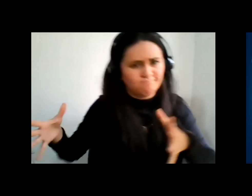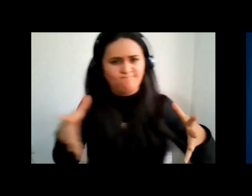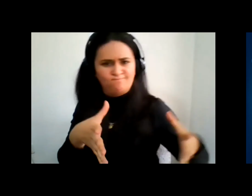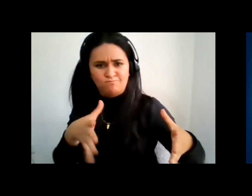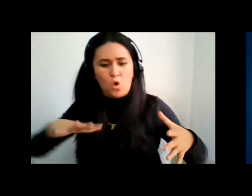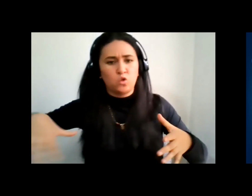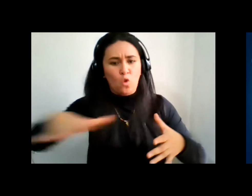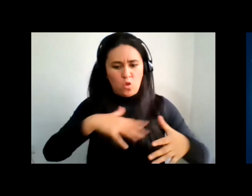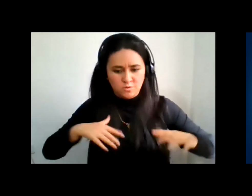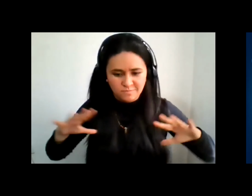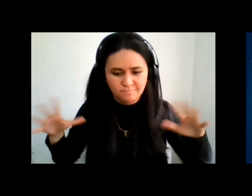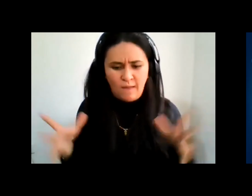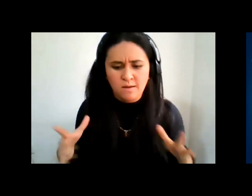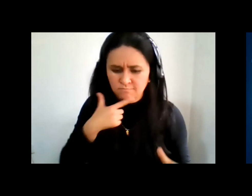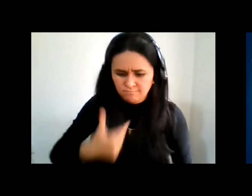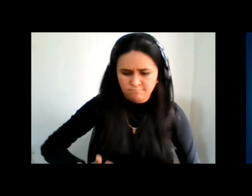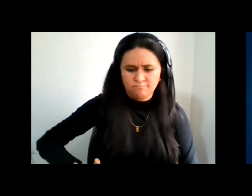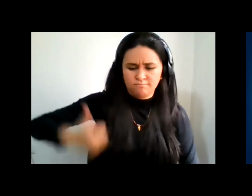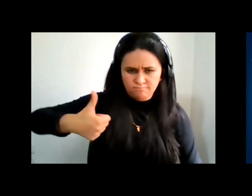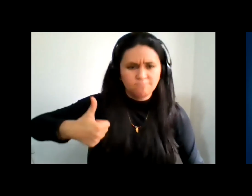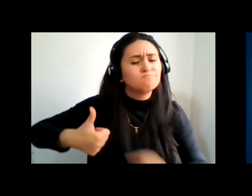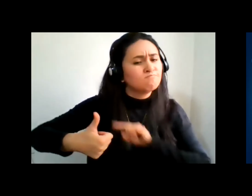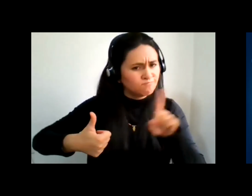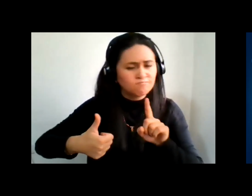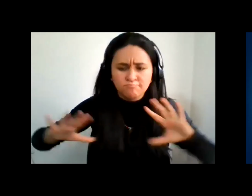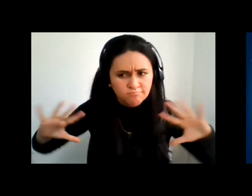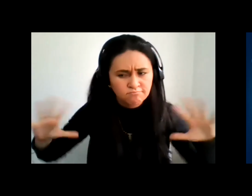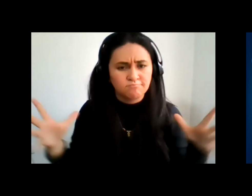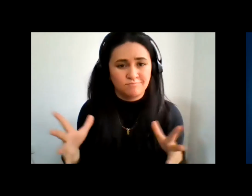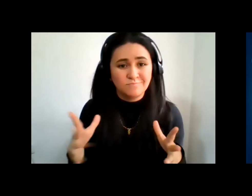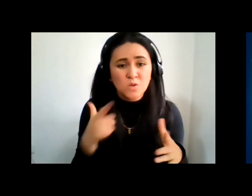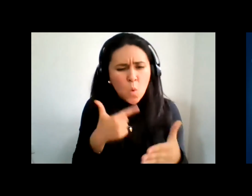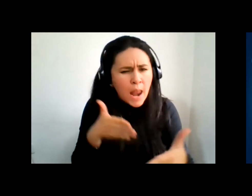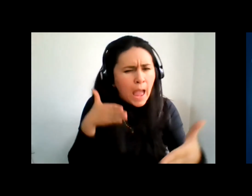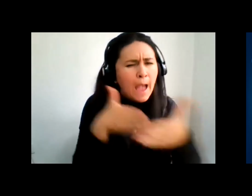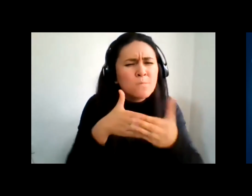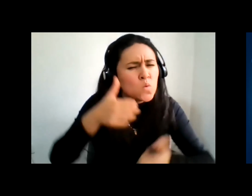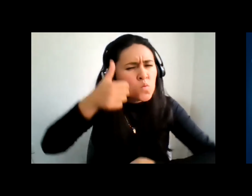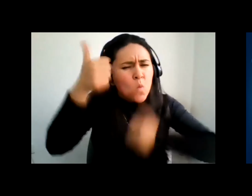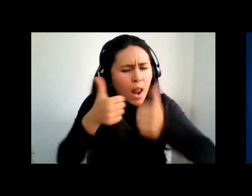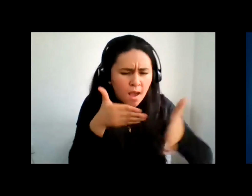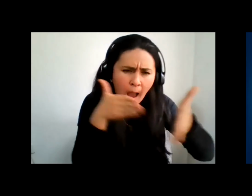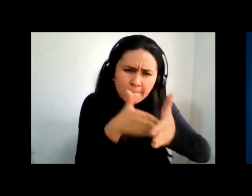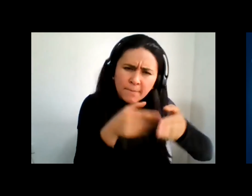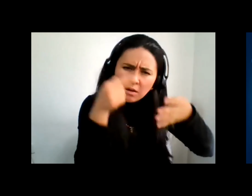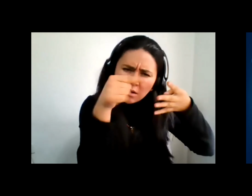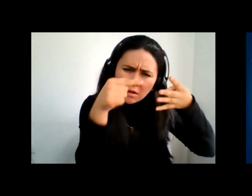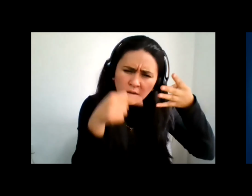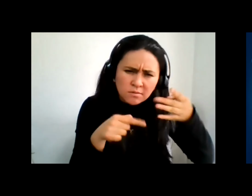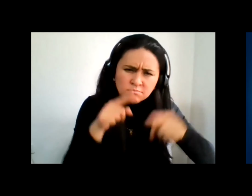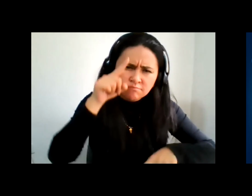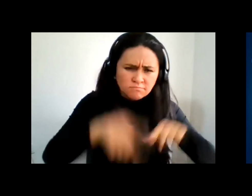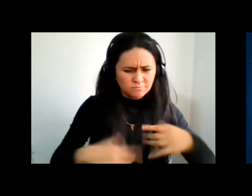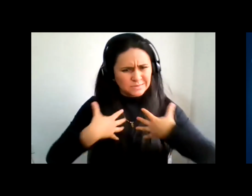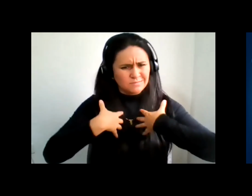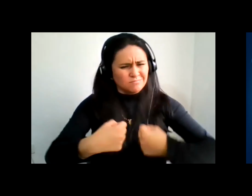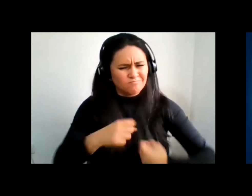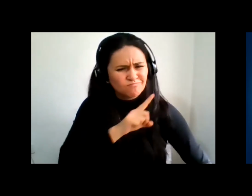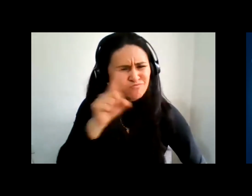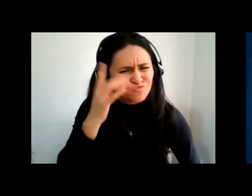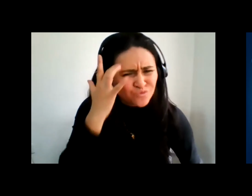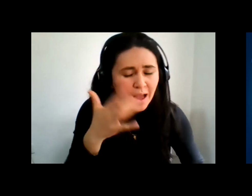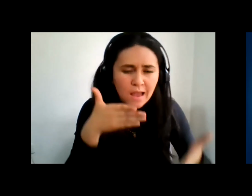a nadie atrás, necesitamos saber cuáles son las barreras que impiden el acceso a la salud dentro de los sistemas de salud. De